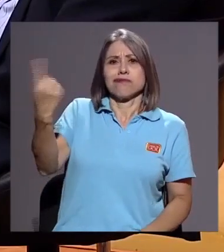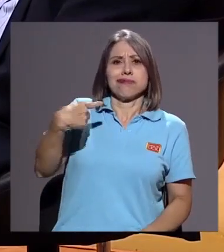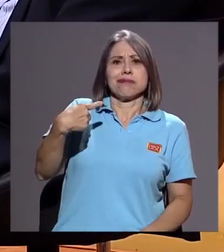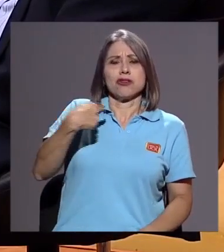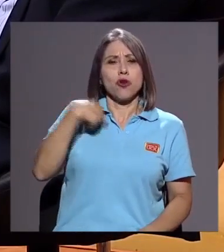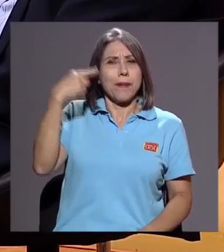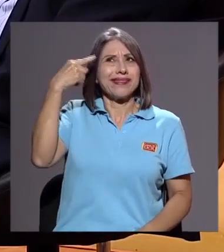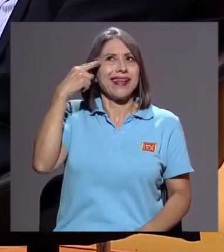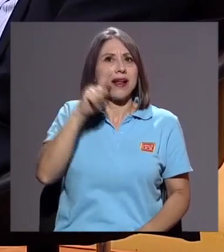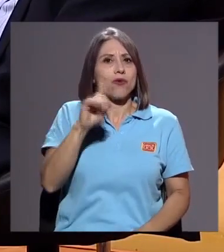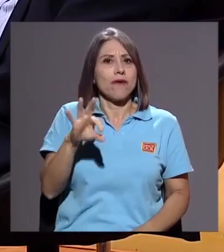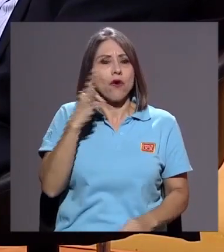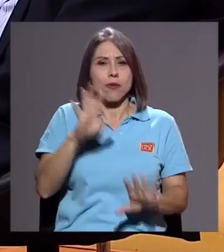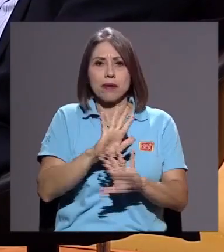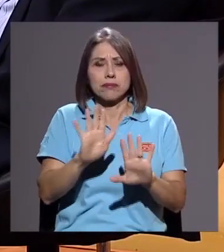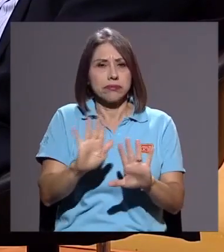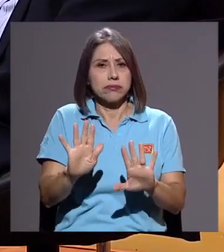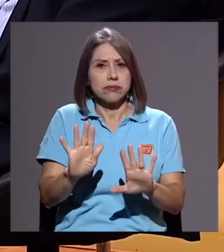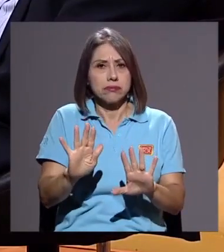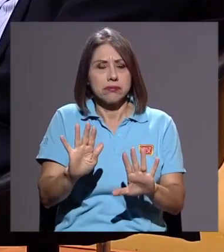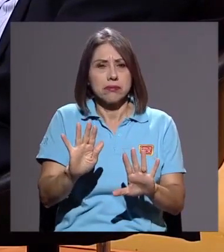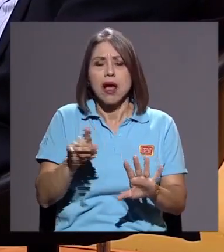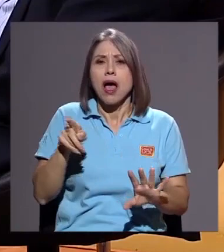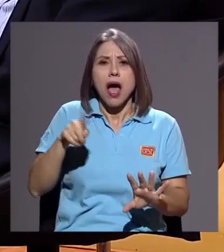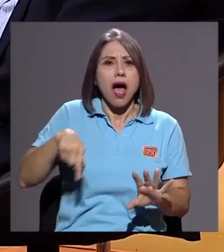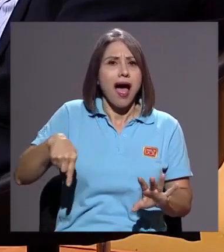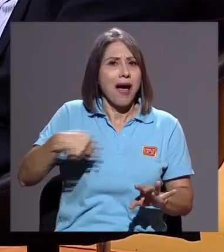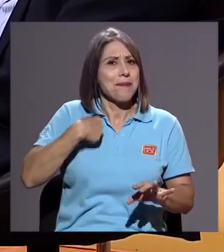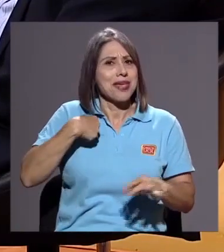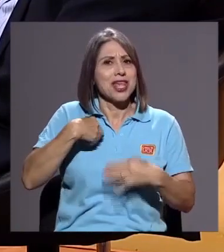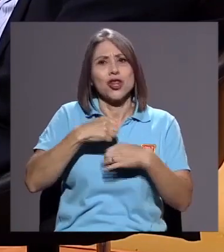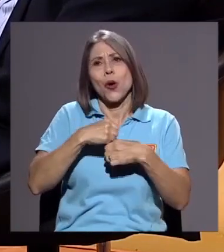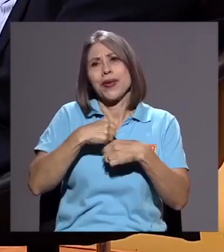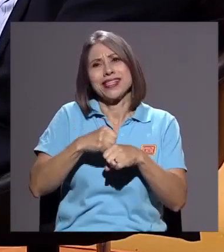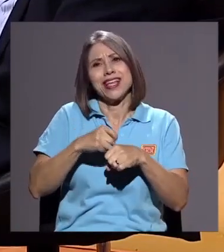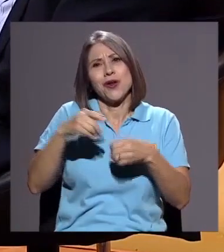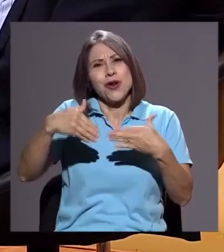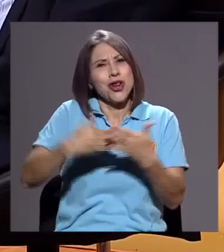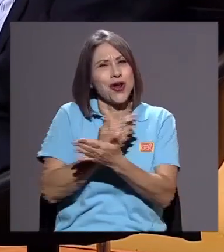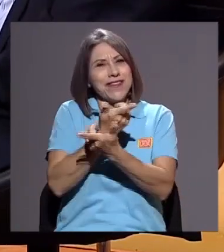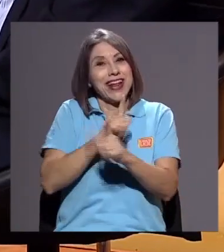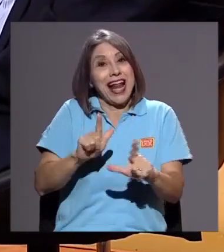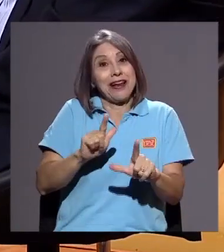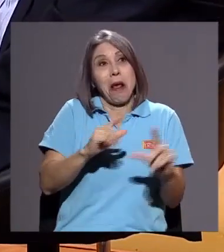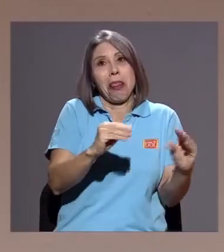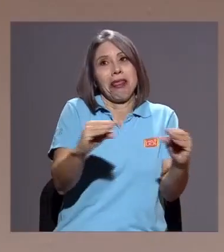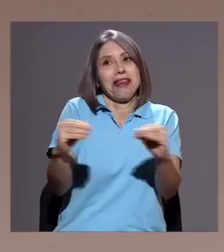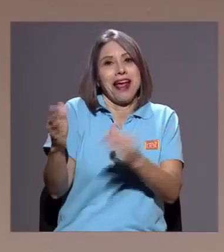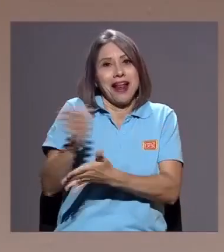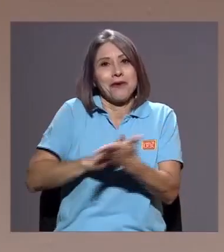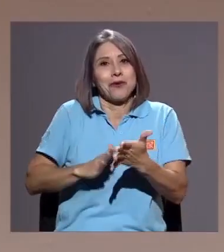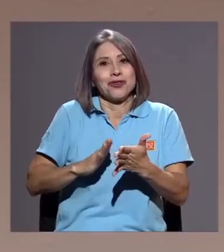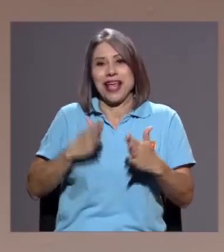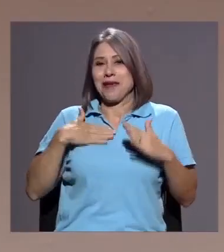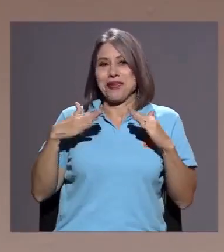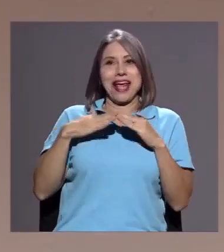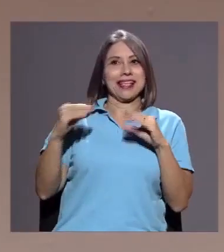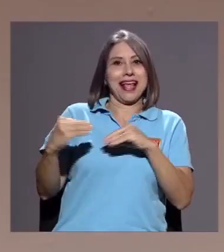pensar, ¿va? A mí no me hicieron neoliberal, como dirían algunos, en mi casa, ¿va?